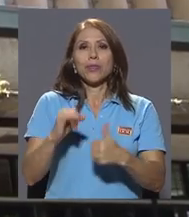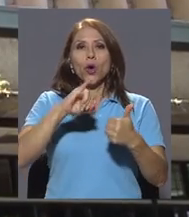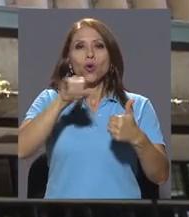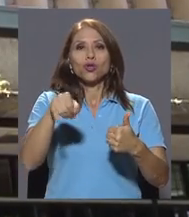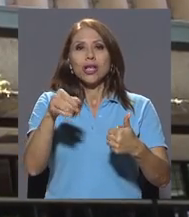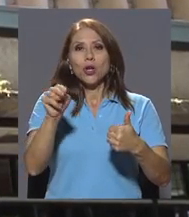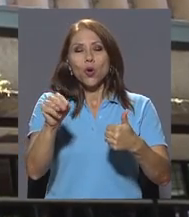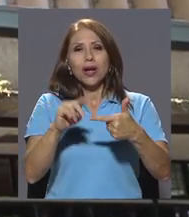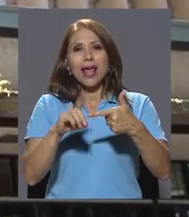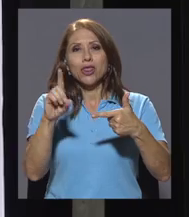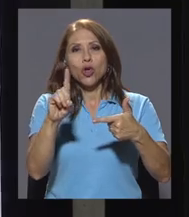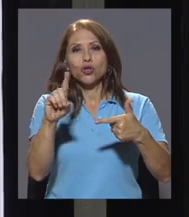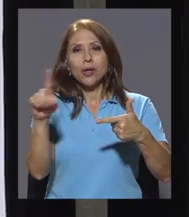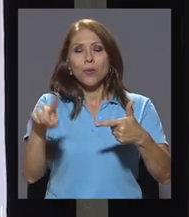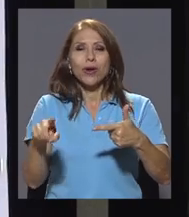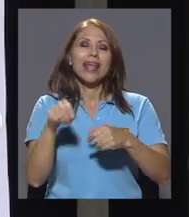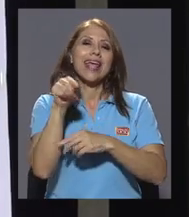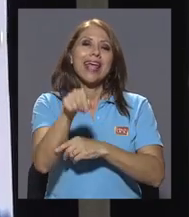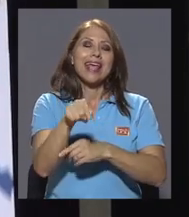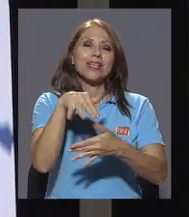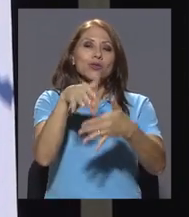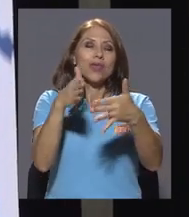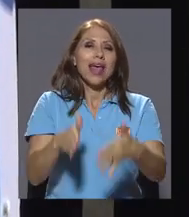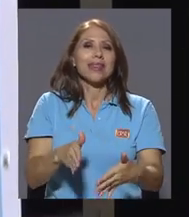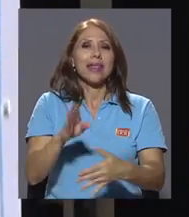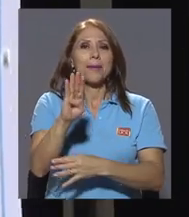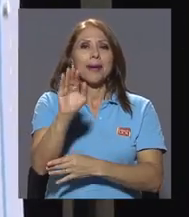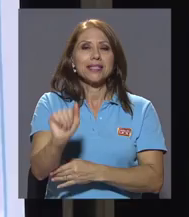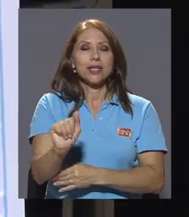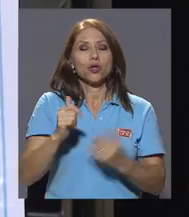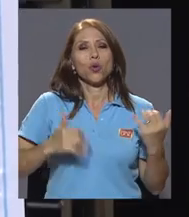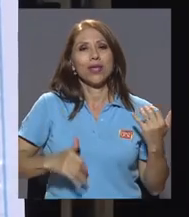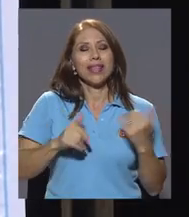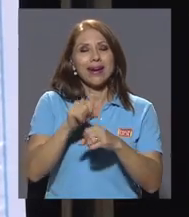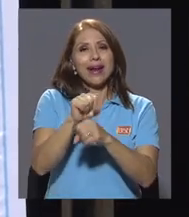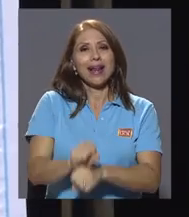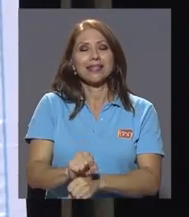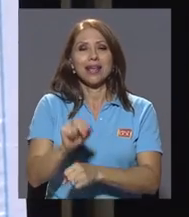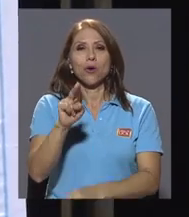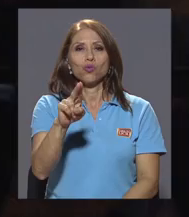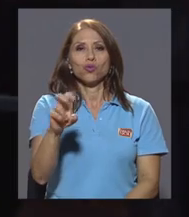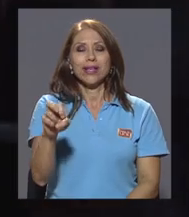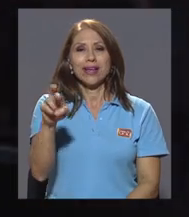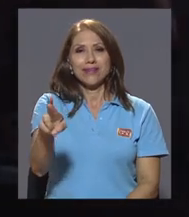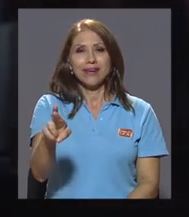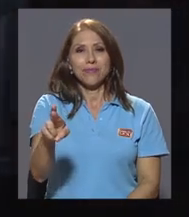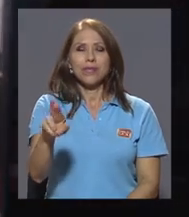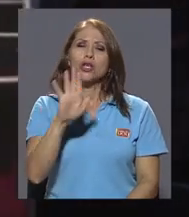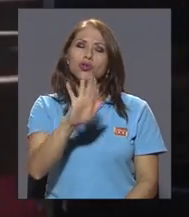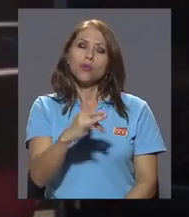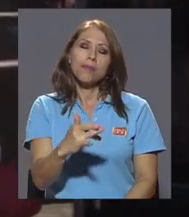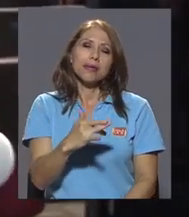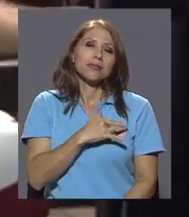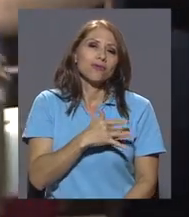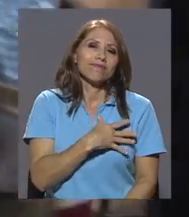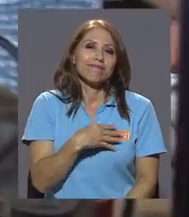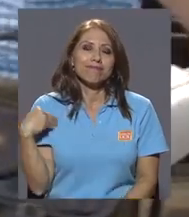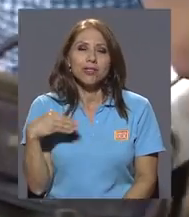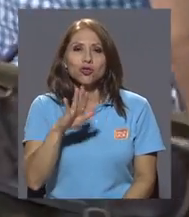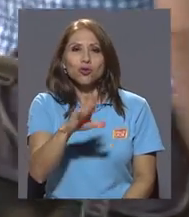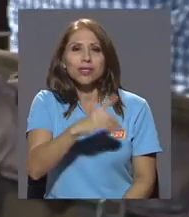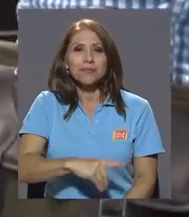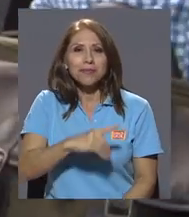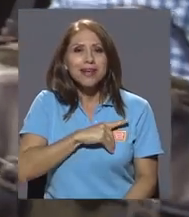Zamora es estudiante de bachillerato en ejecución de la guitarra clásica en la UCR. La pasión y la disciplina por tocar este instrumento